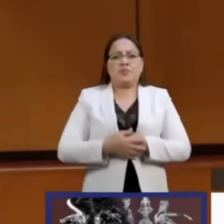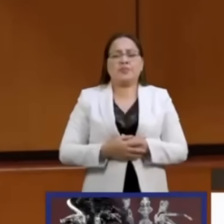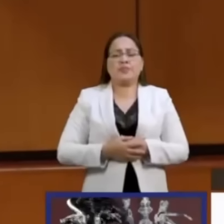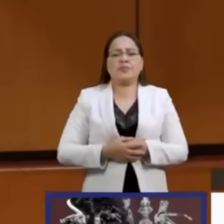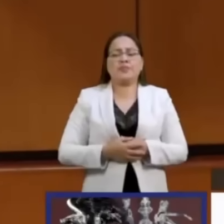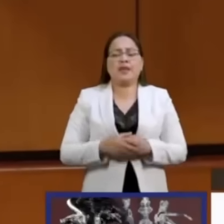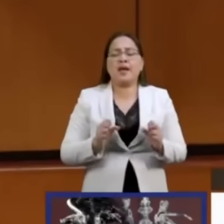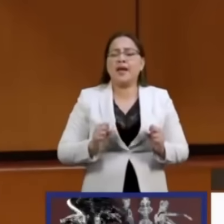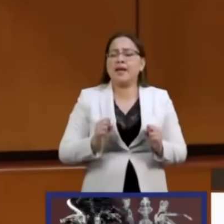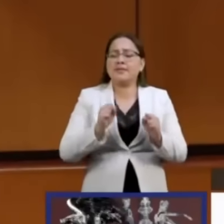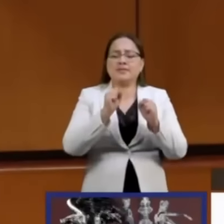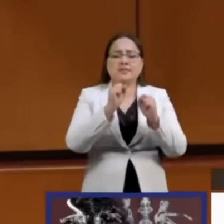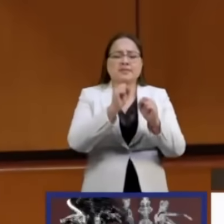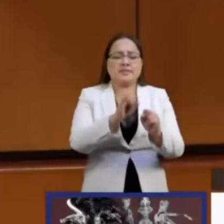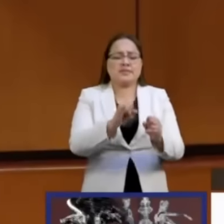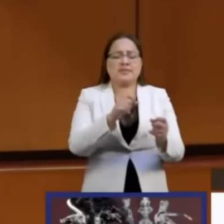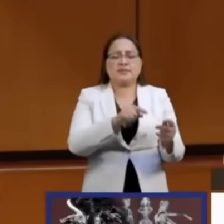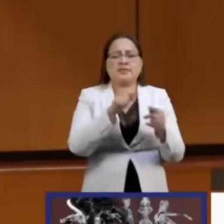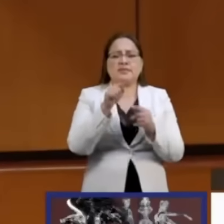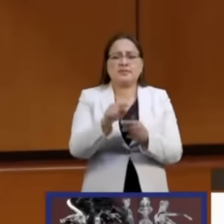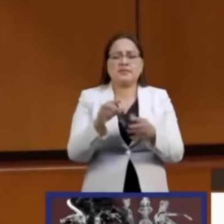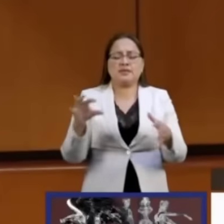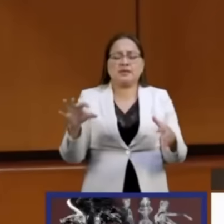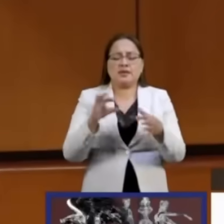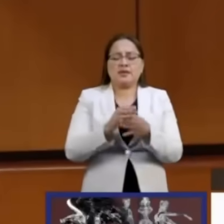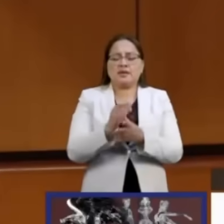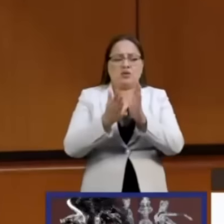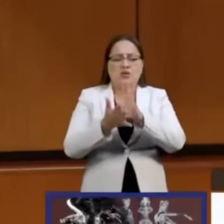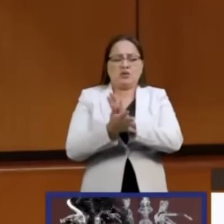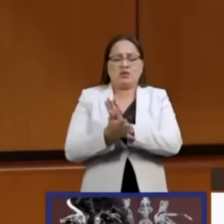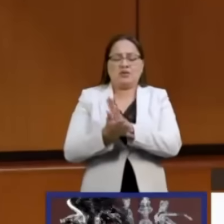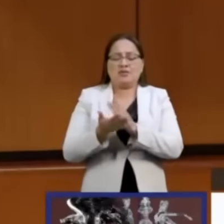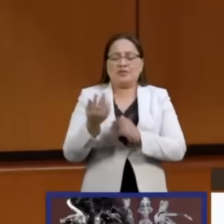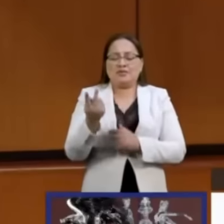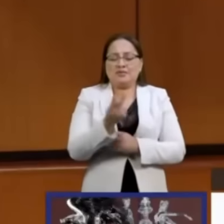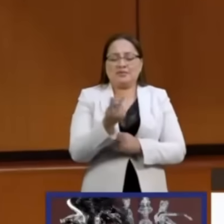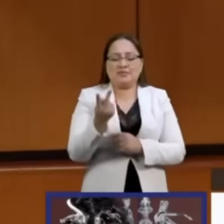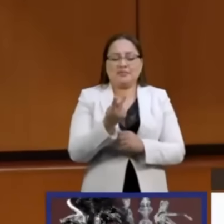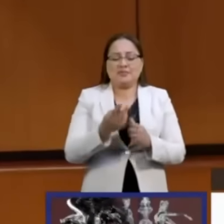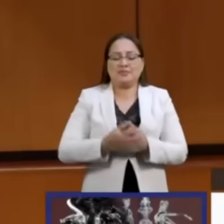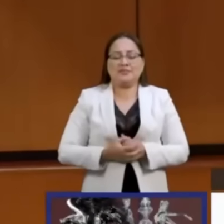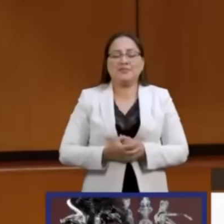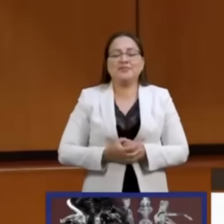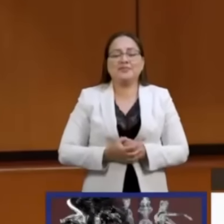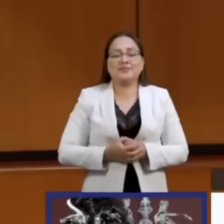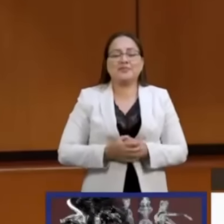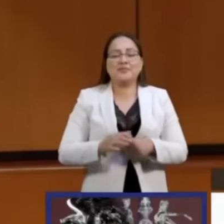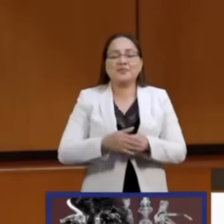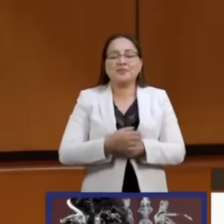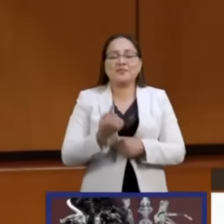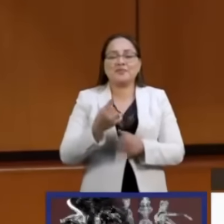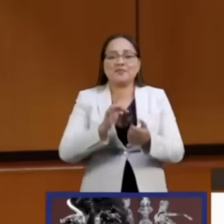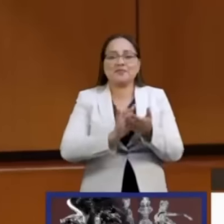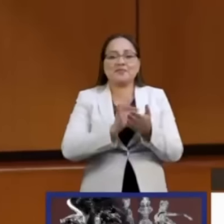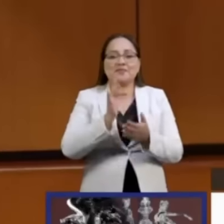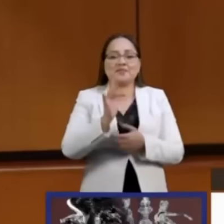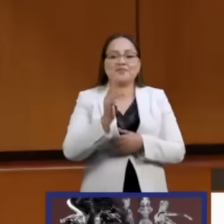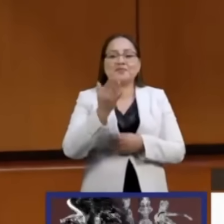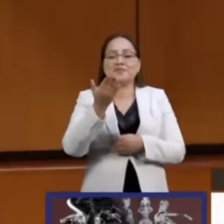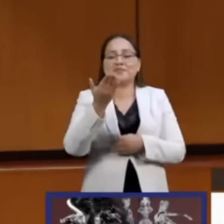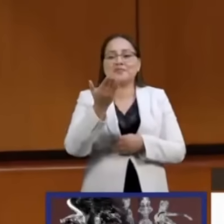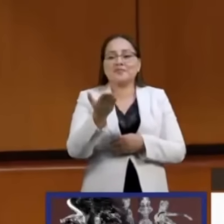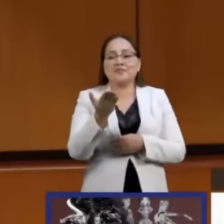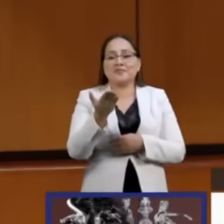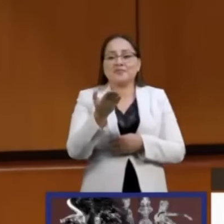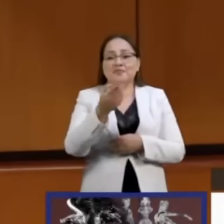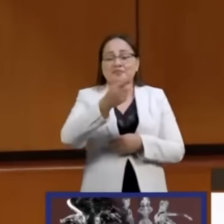el gran matrimonio tóxico que tienen el día de hoy, y fue gracias a ese préstamo millonario